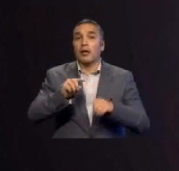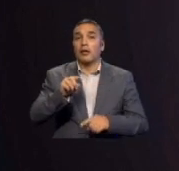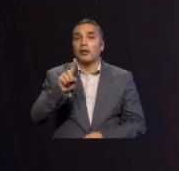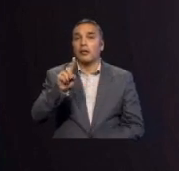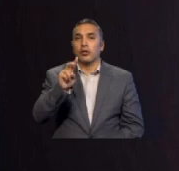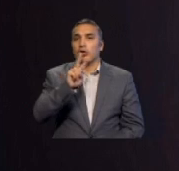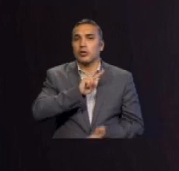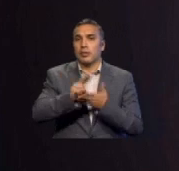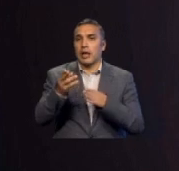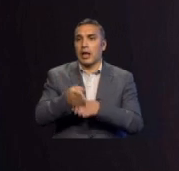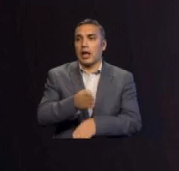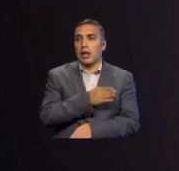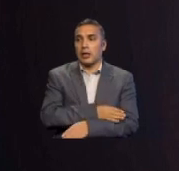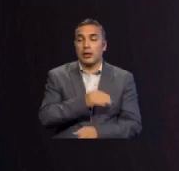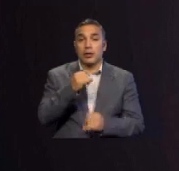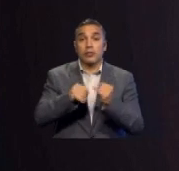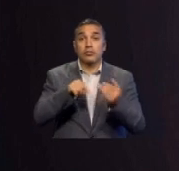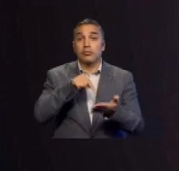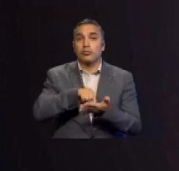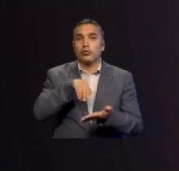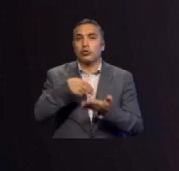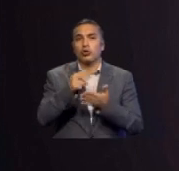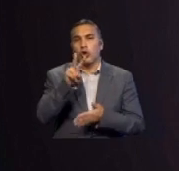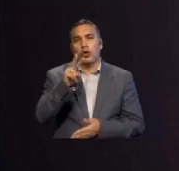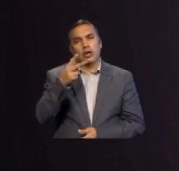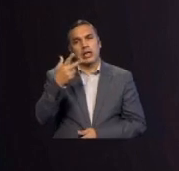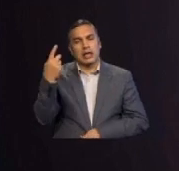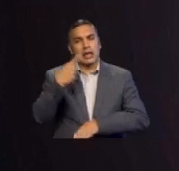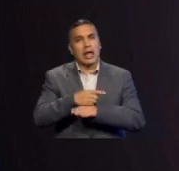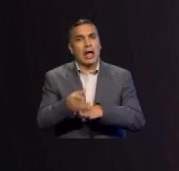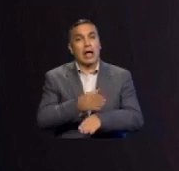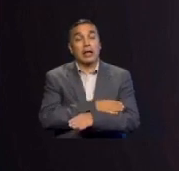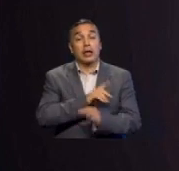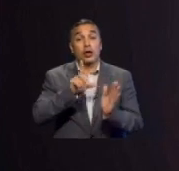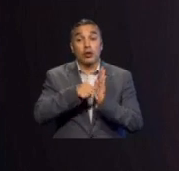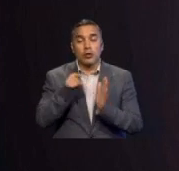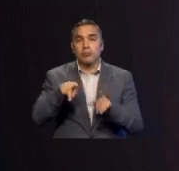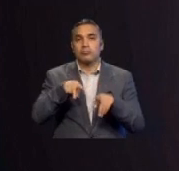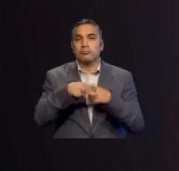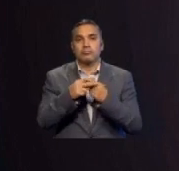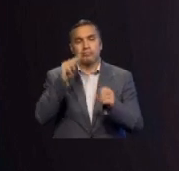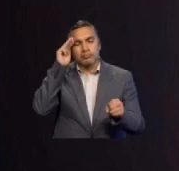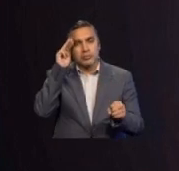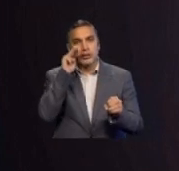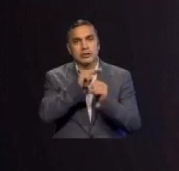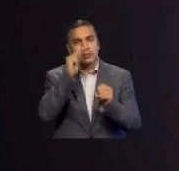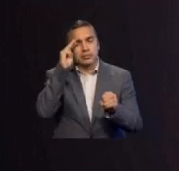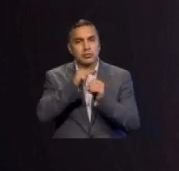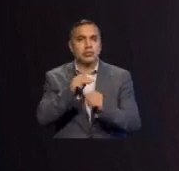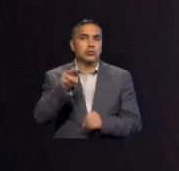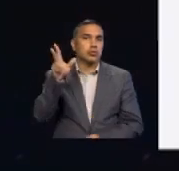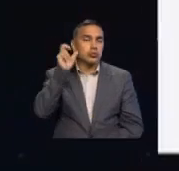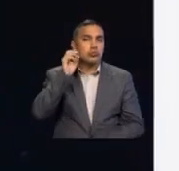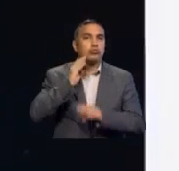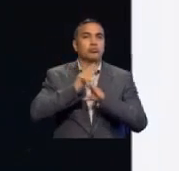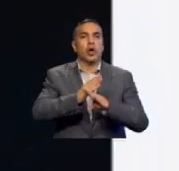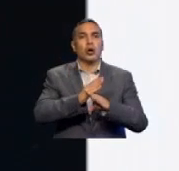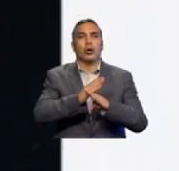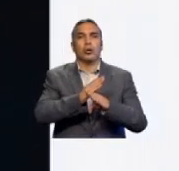como 2 semanas atrás. La última es 2 o 3 días atrás. Después de él, abrió los mensajes, él escuchó y él